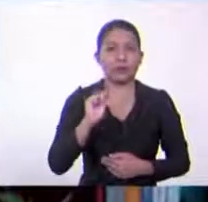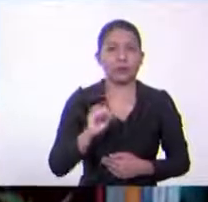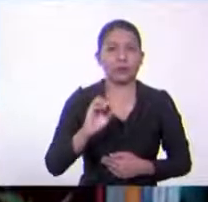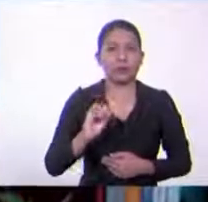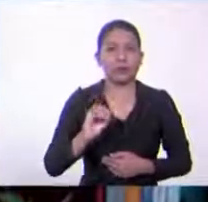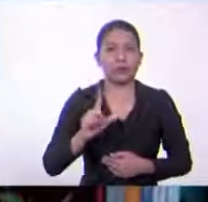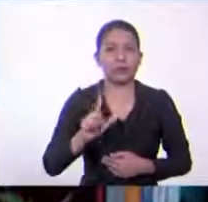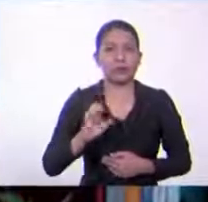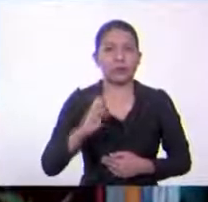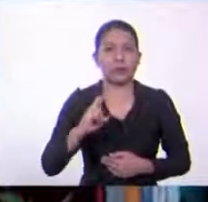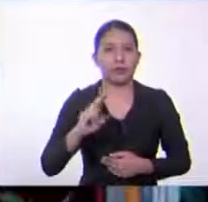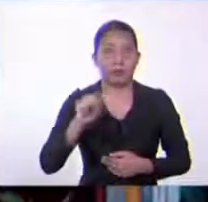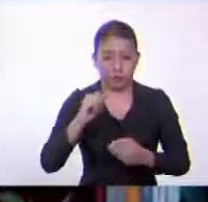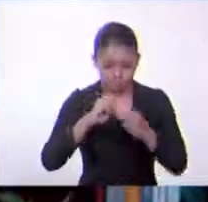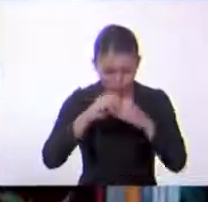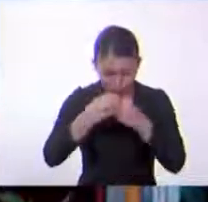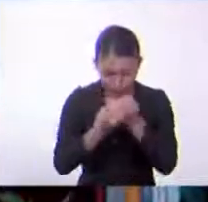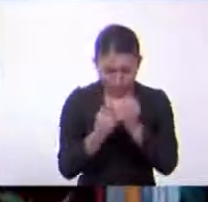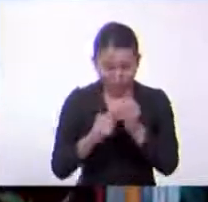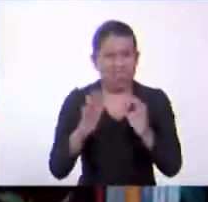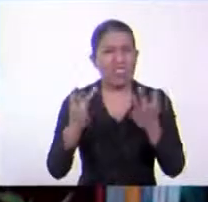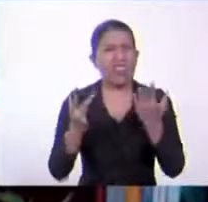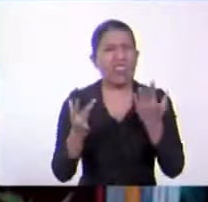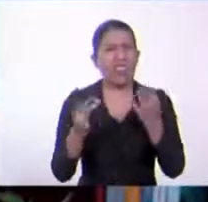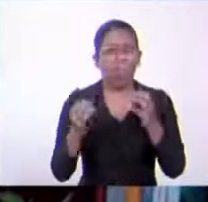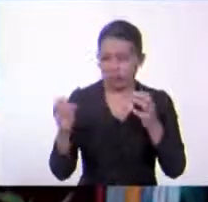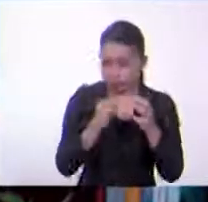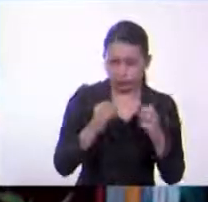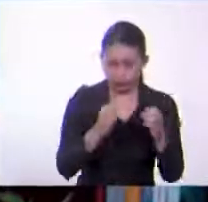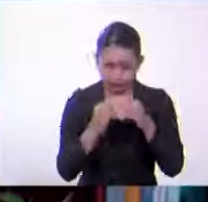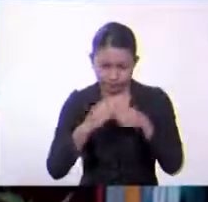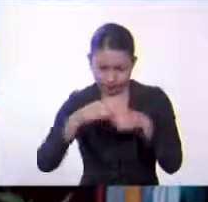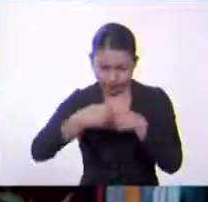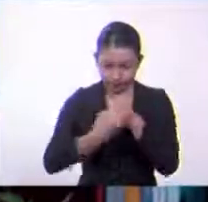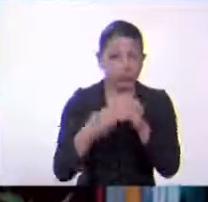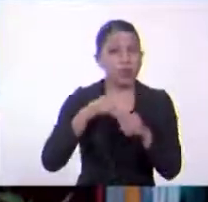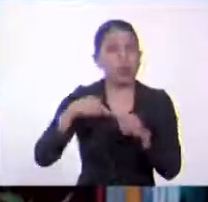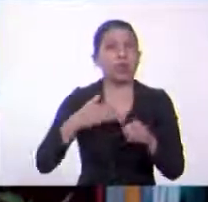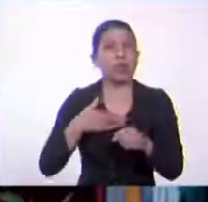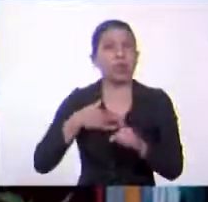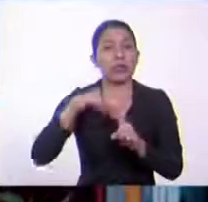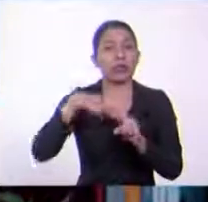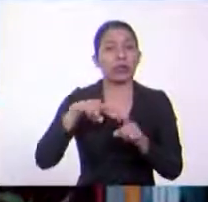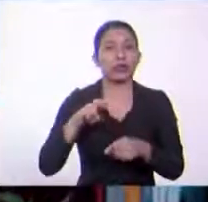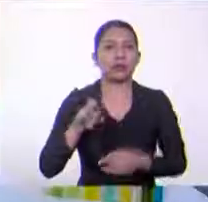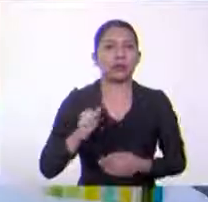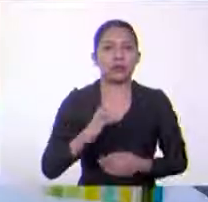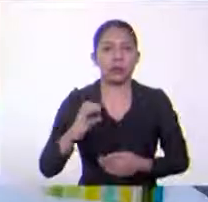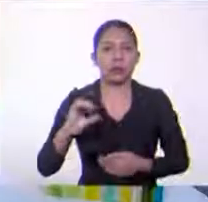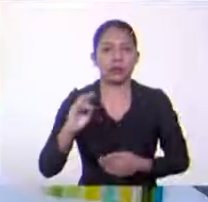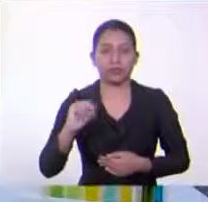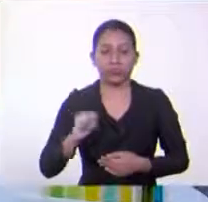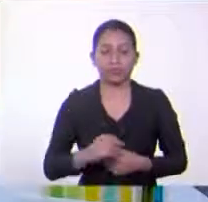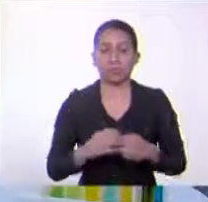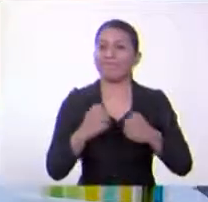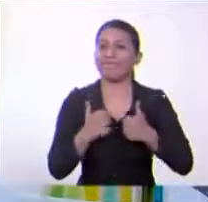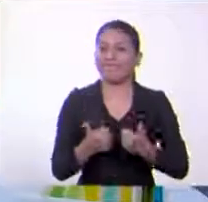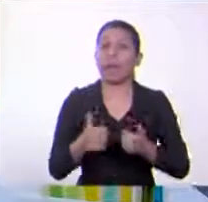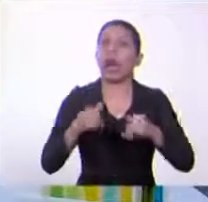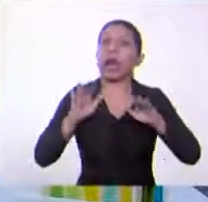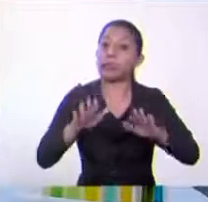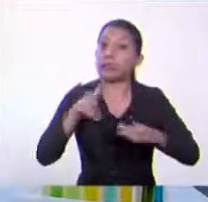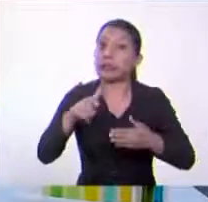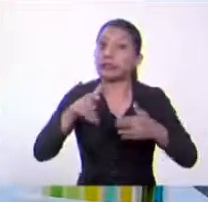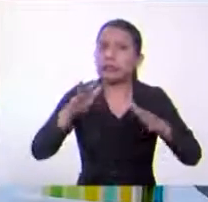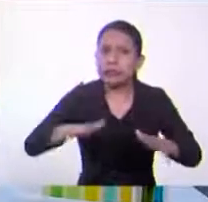ésta reacciona con otra, tiene ciertas características de reacción. Muy bien. Gracias al estudio